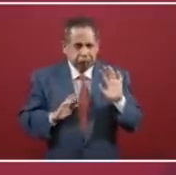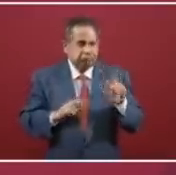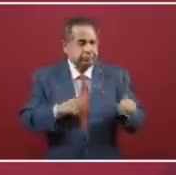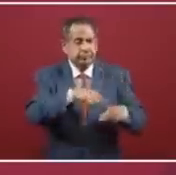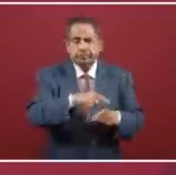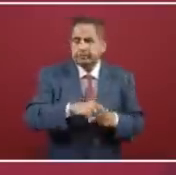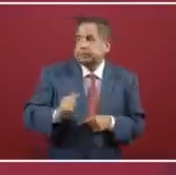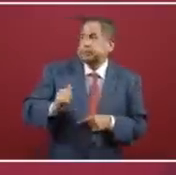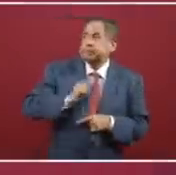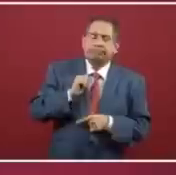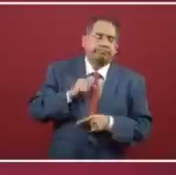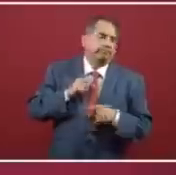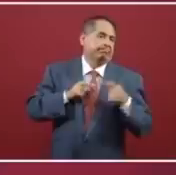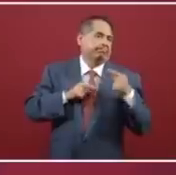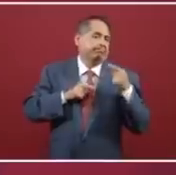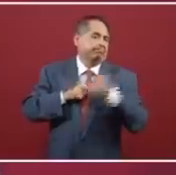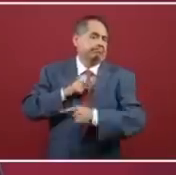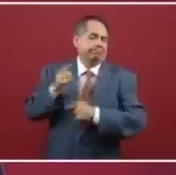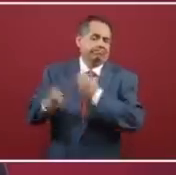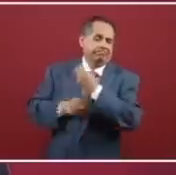aprovecha en el viaje